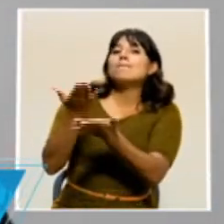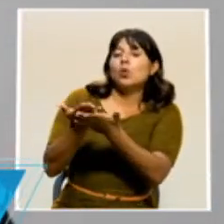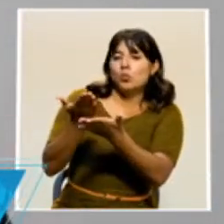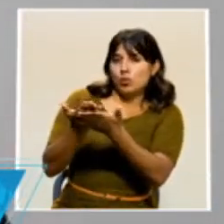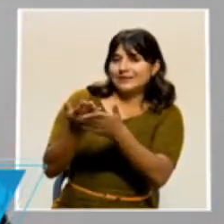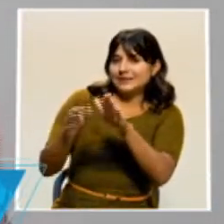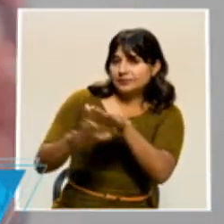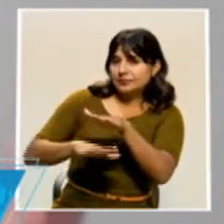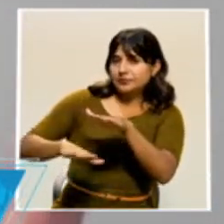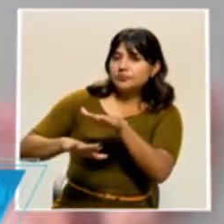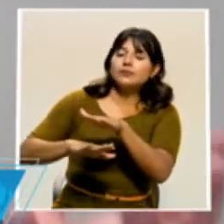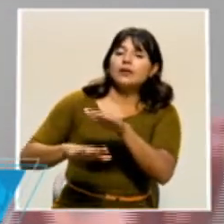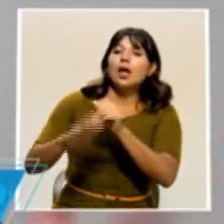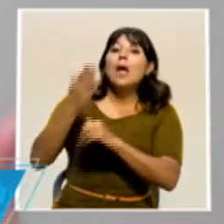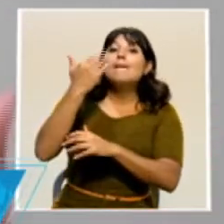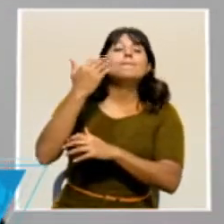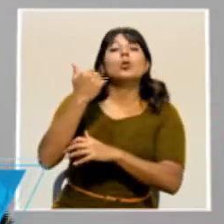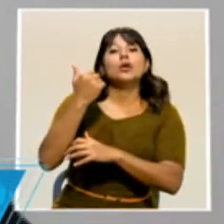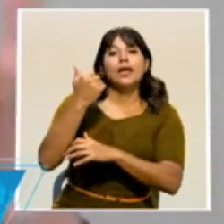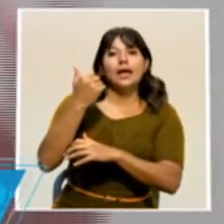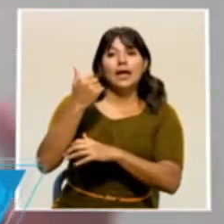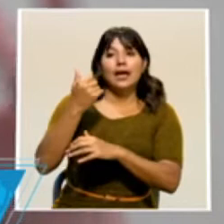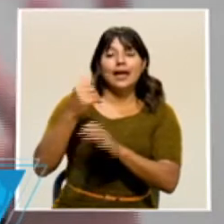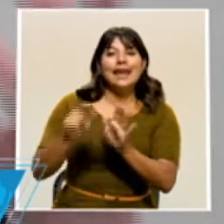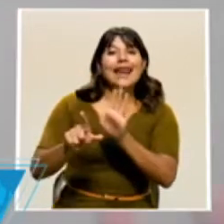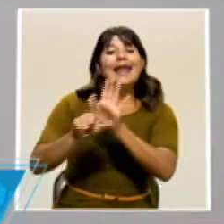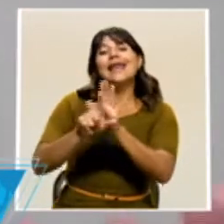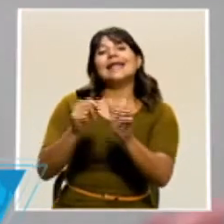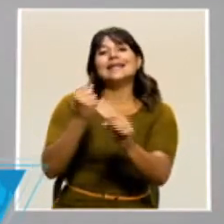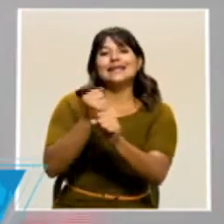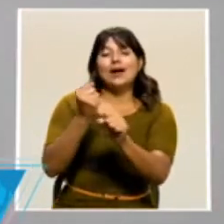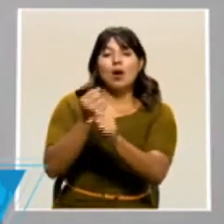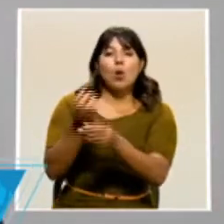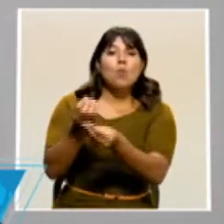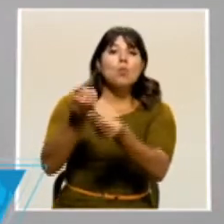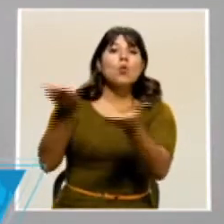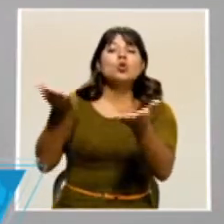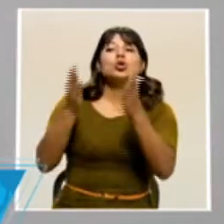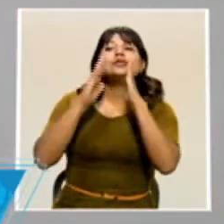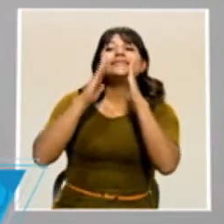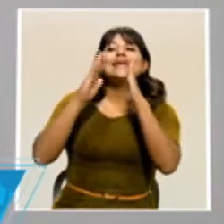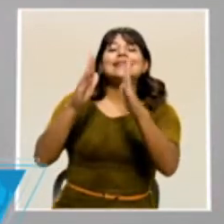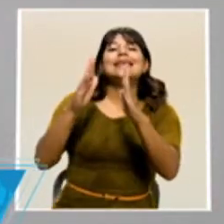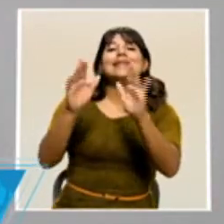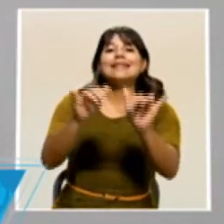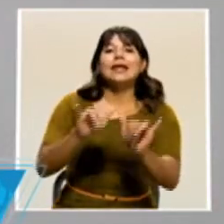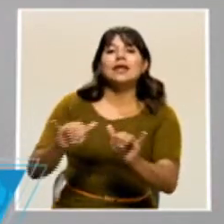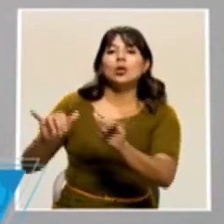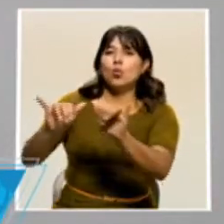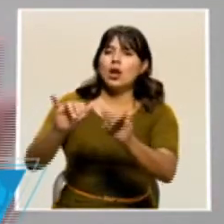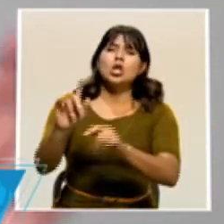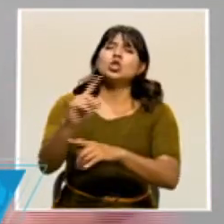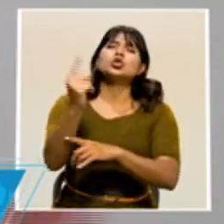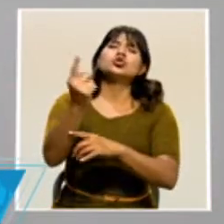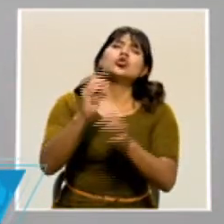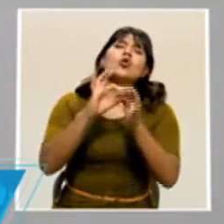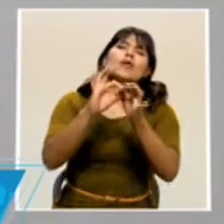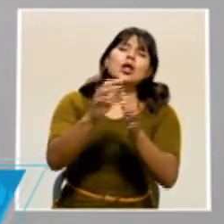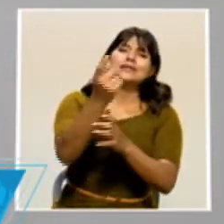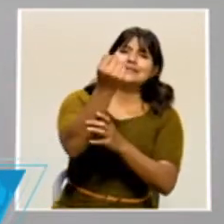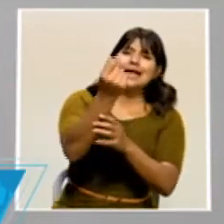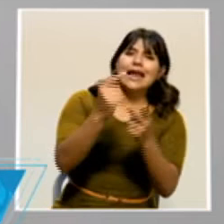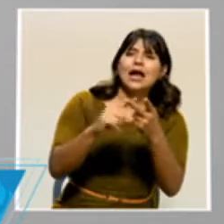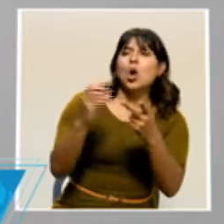porque el modelo de empleo público se le da tratamiento integral. Es decir, esto no es un tema solo de remuneración o no es un tema solo de evaluación